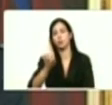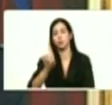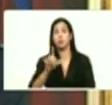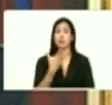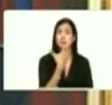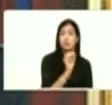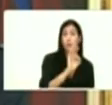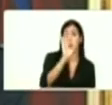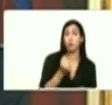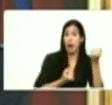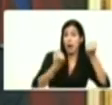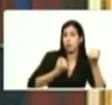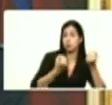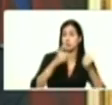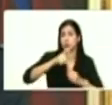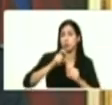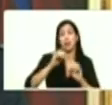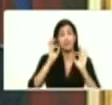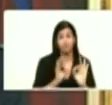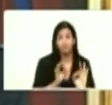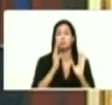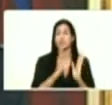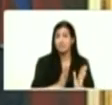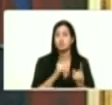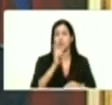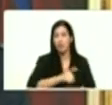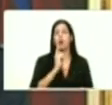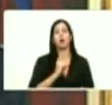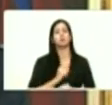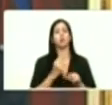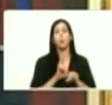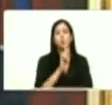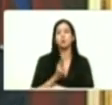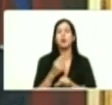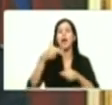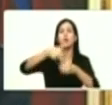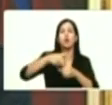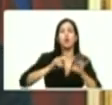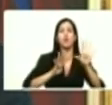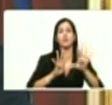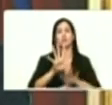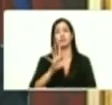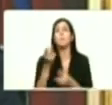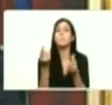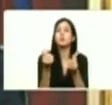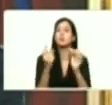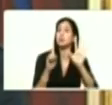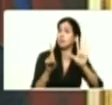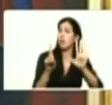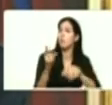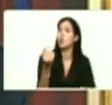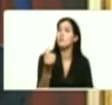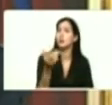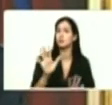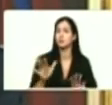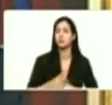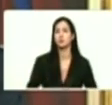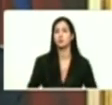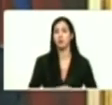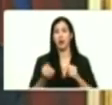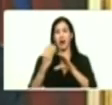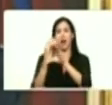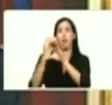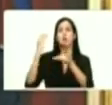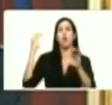30% que la necesita use su gasolina de 95 a 6 bolivitas una camioneta de